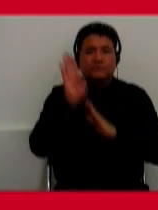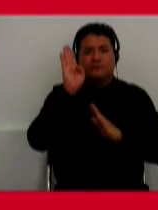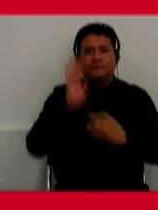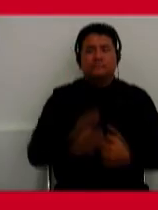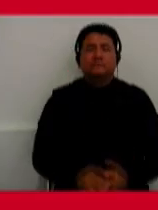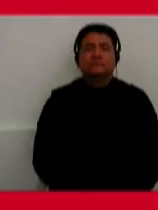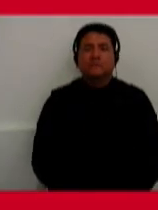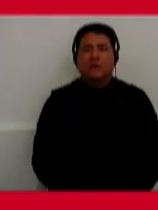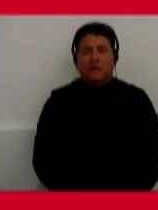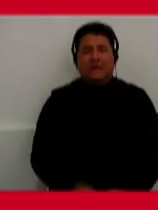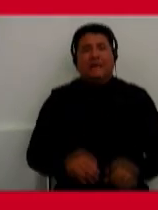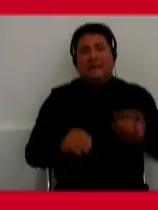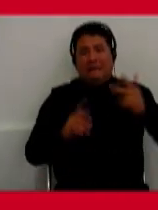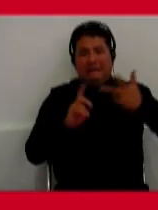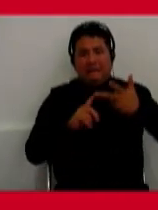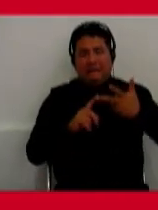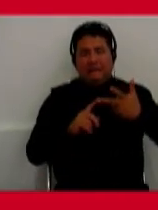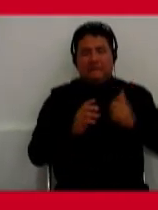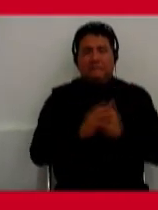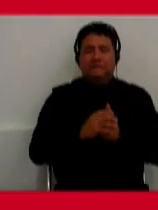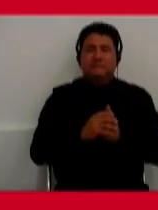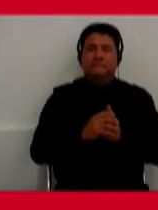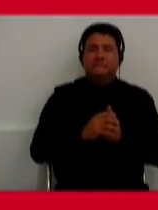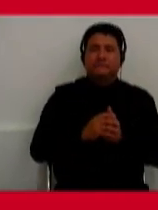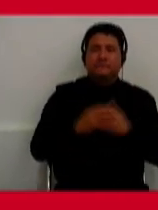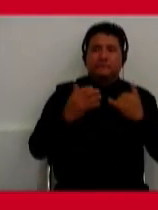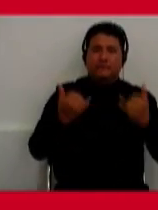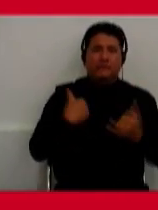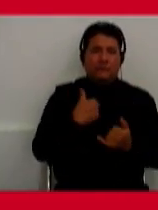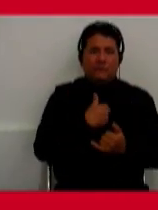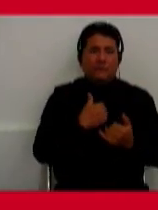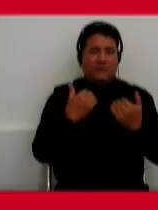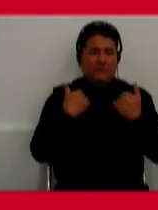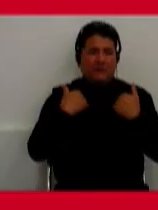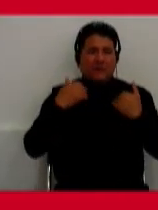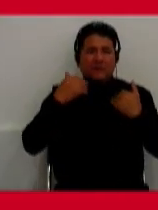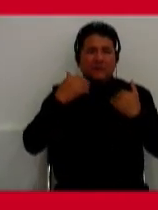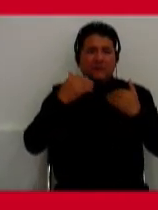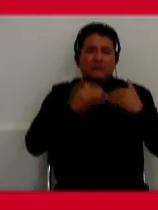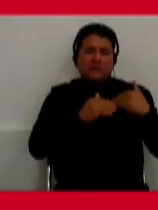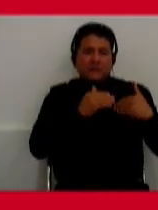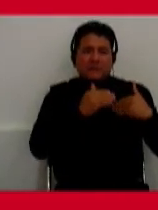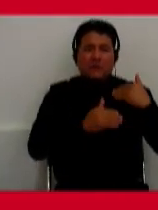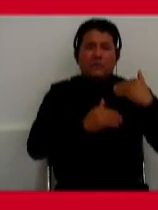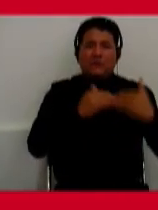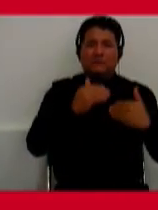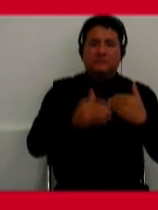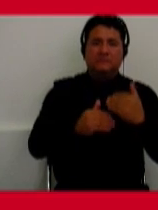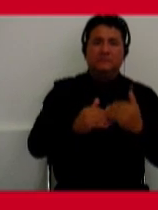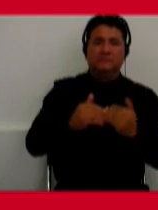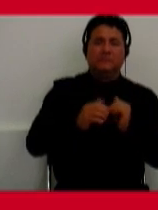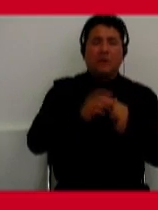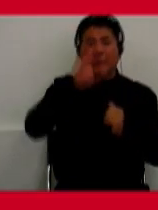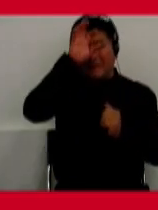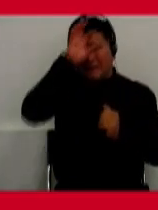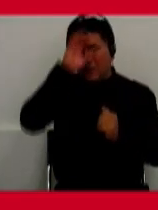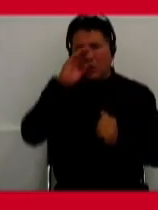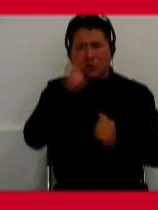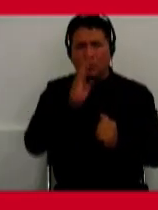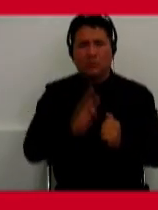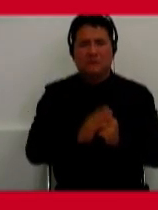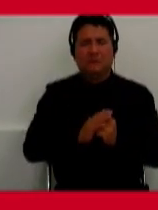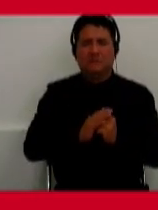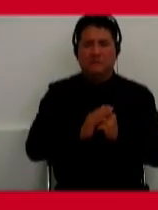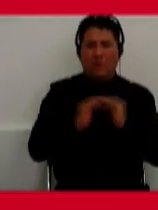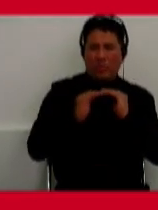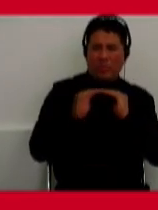Y como tercer paso, una vez ya tengamos la secuencia, quiero detallar aquí que una sensibilización mina nunca va a ser lineal, porque ya va a estar asociada a